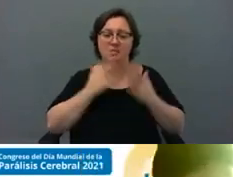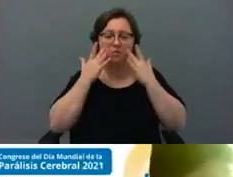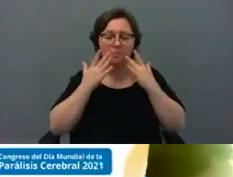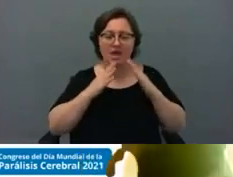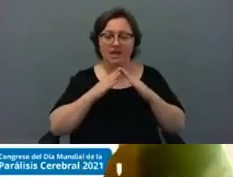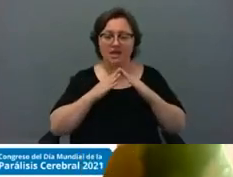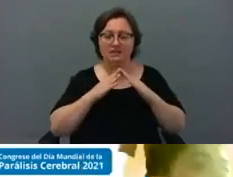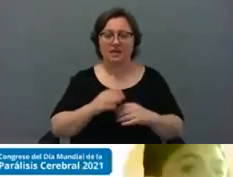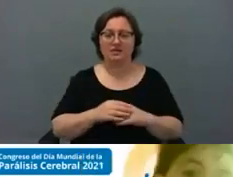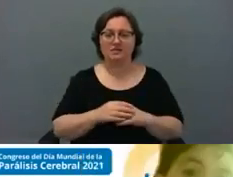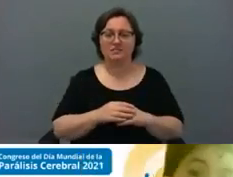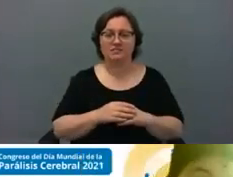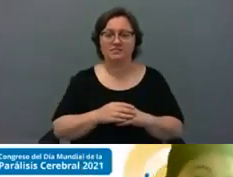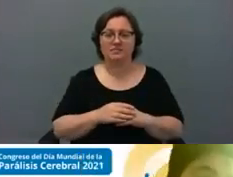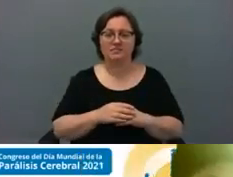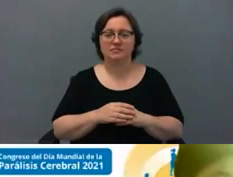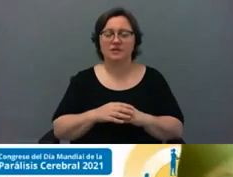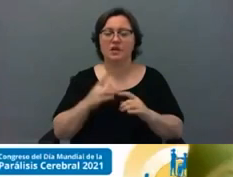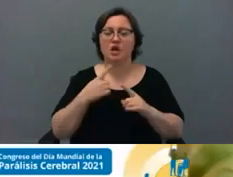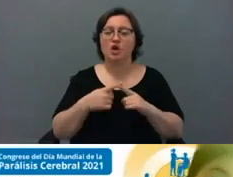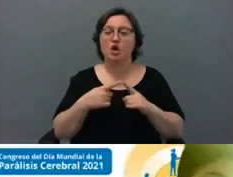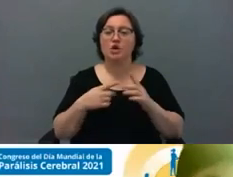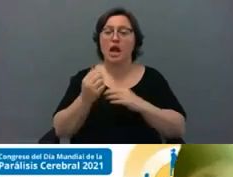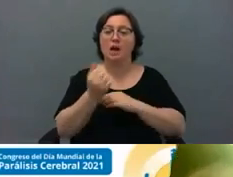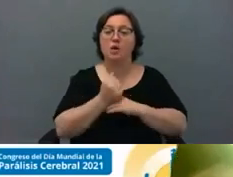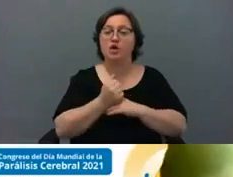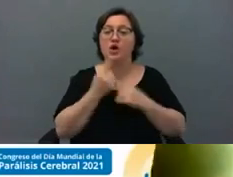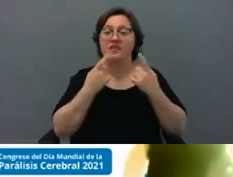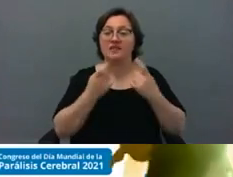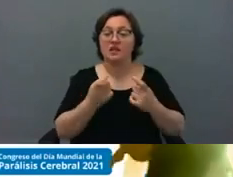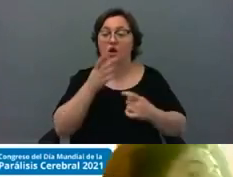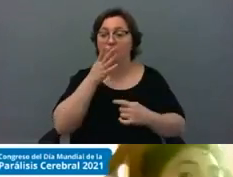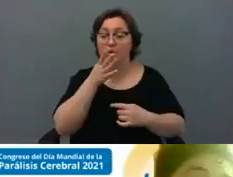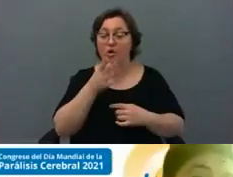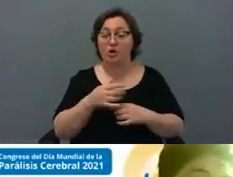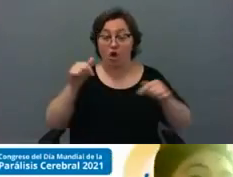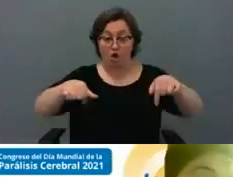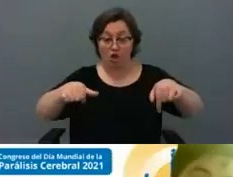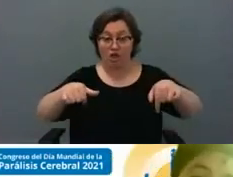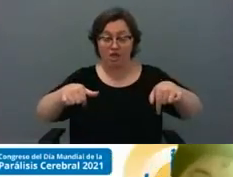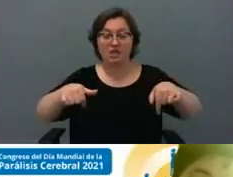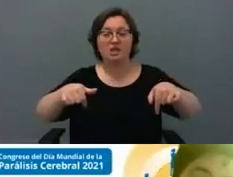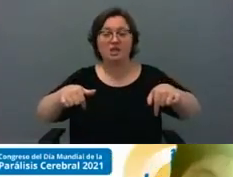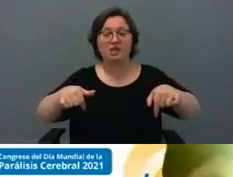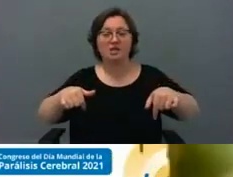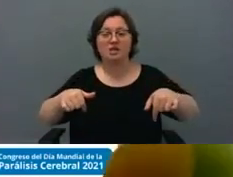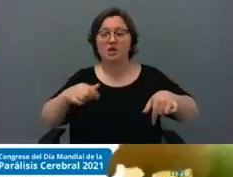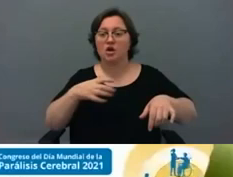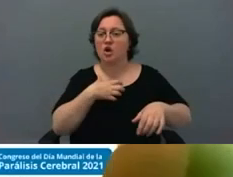apoyo necesario. Porque hoy en día no